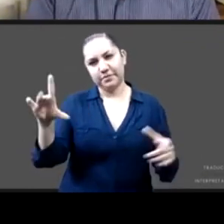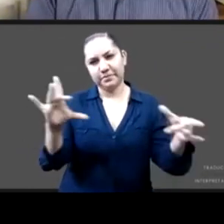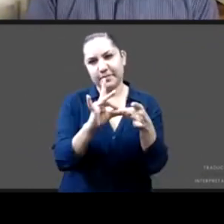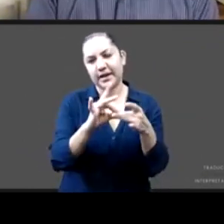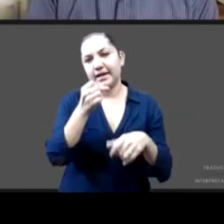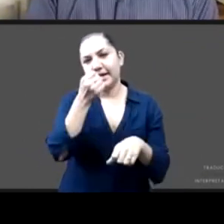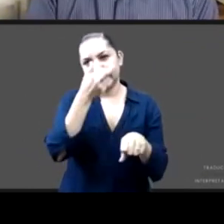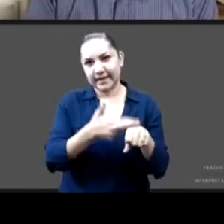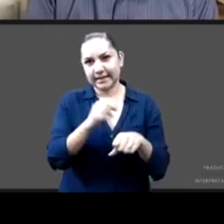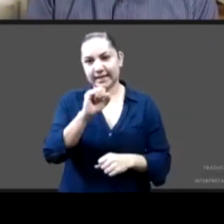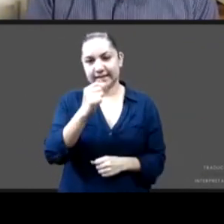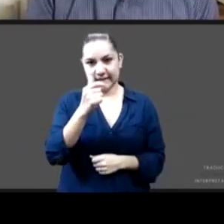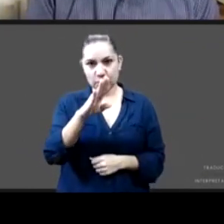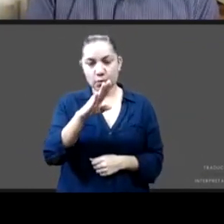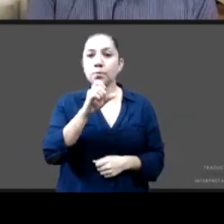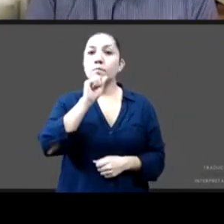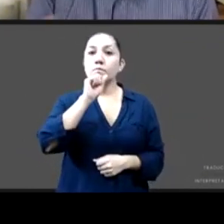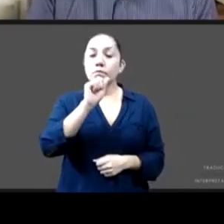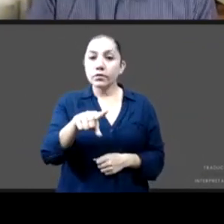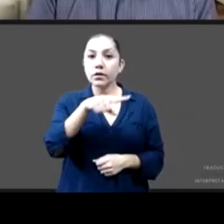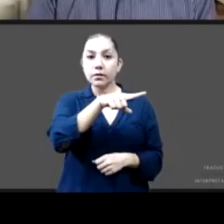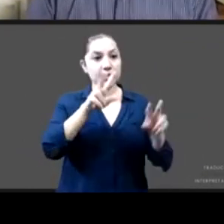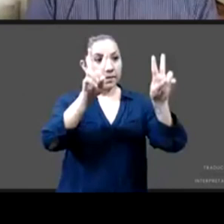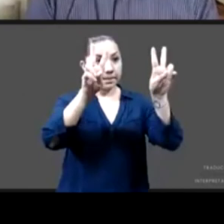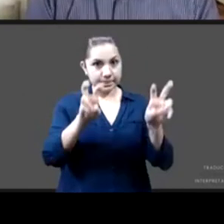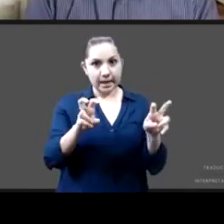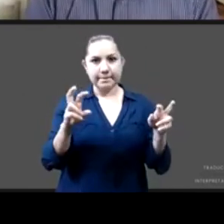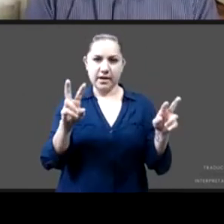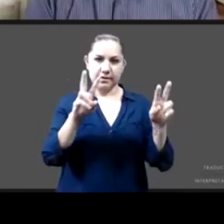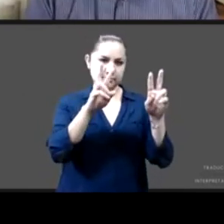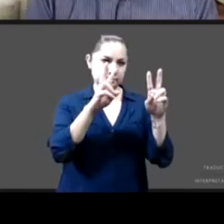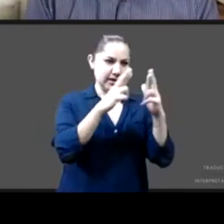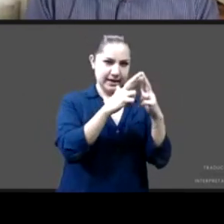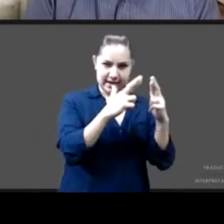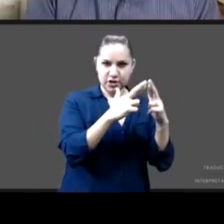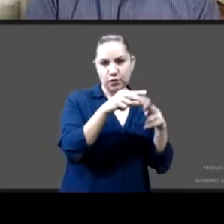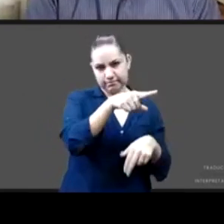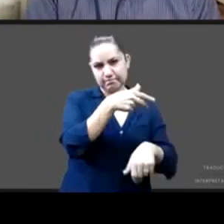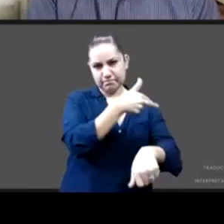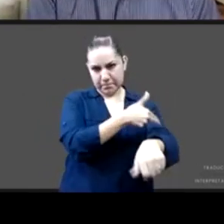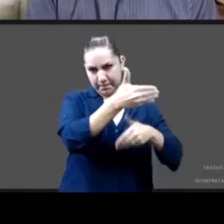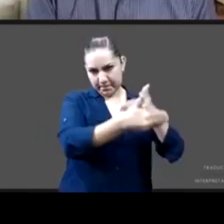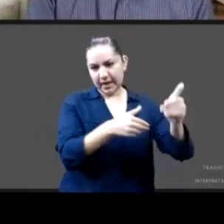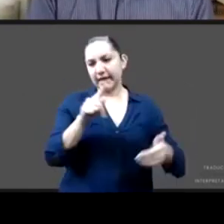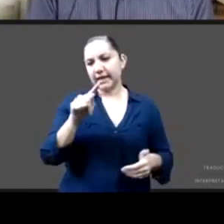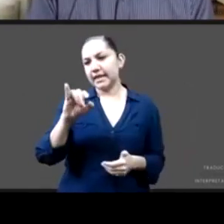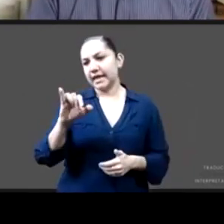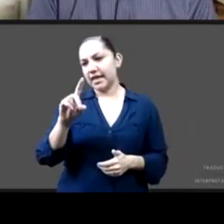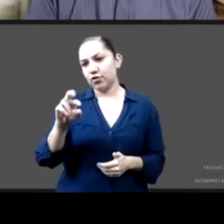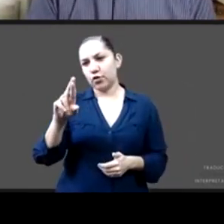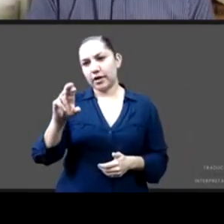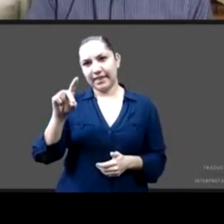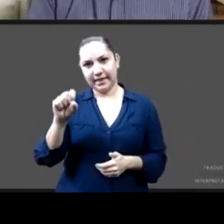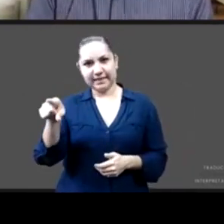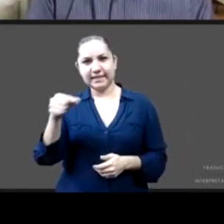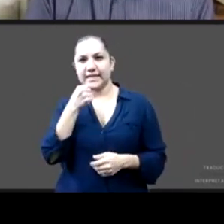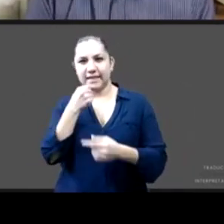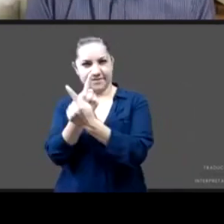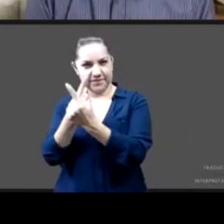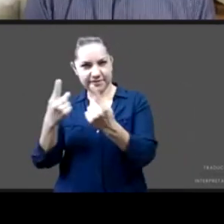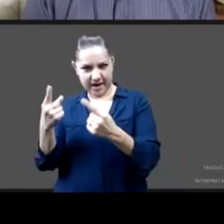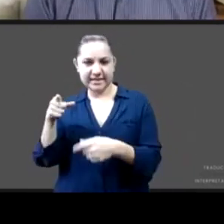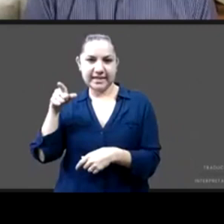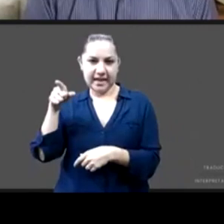también al área de asuntos religiosos, que fue parte organizadora de esto, junto con Tejiendo Redes Infancia, que aporta a plataforma. Y bueno,